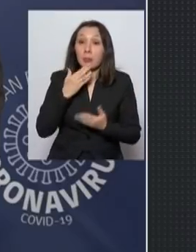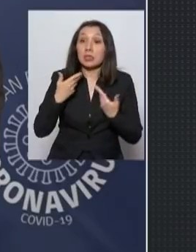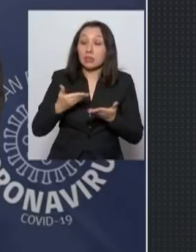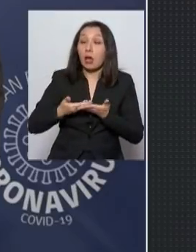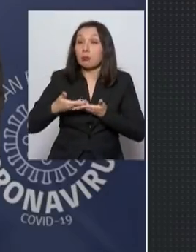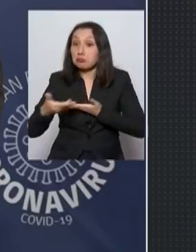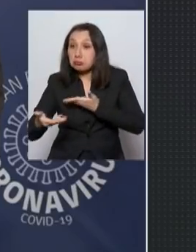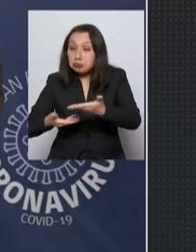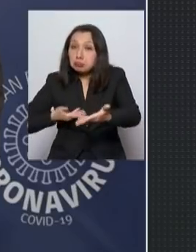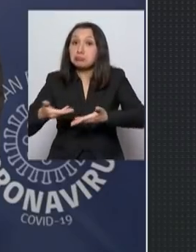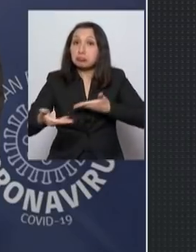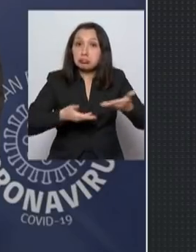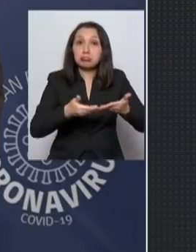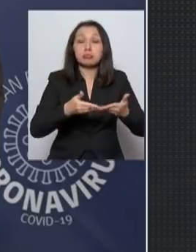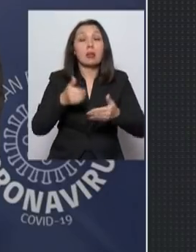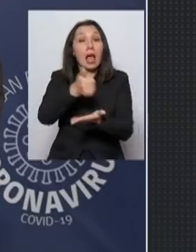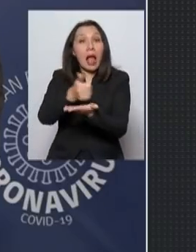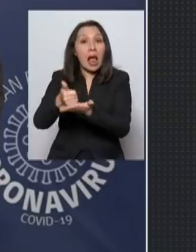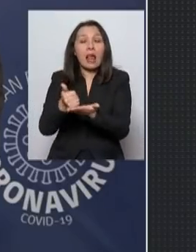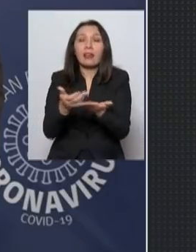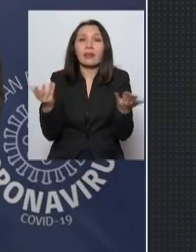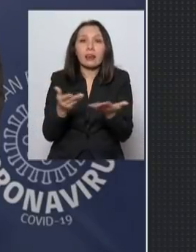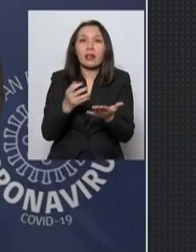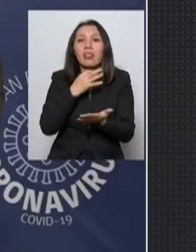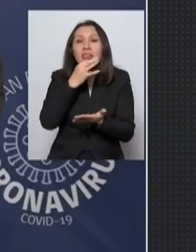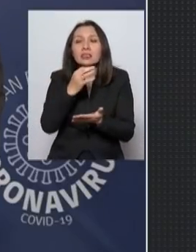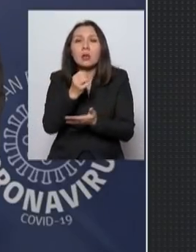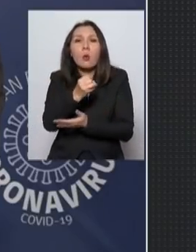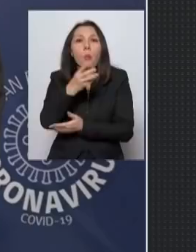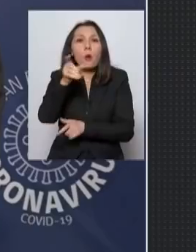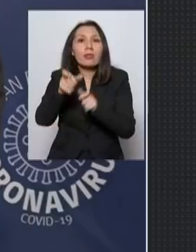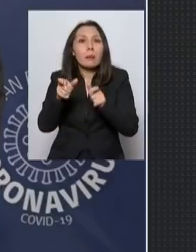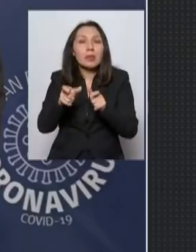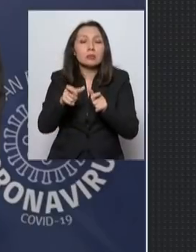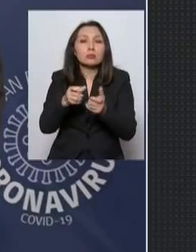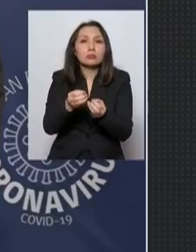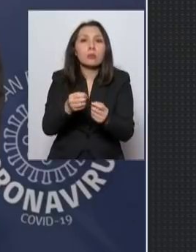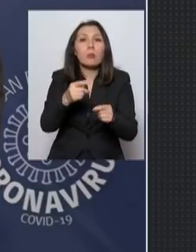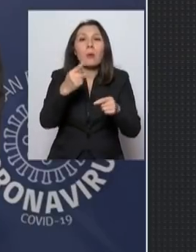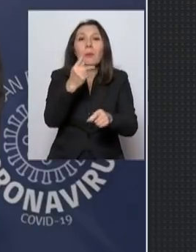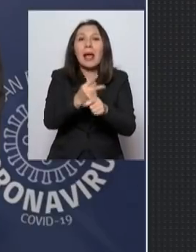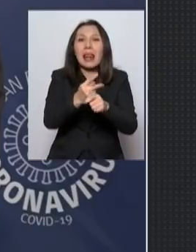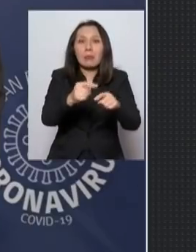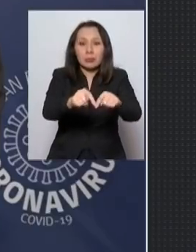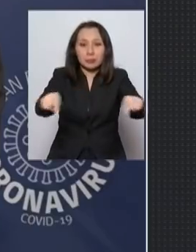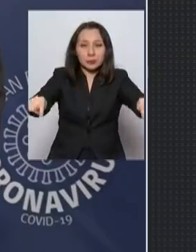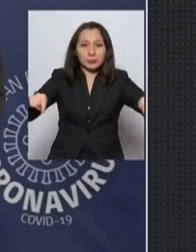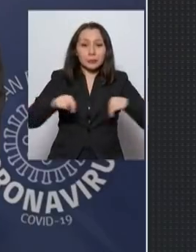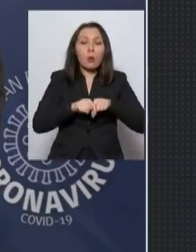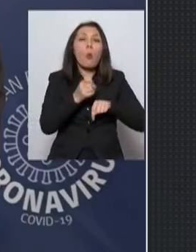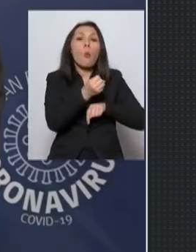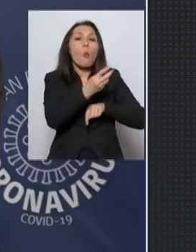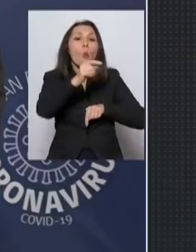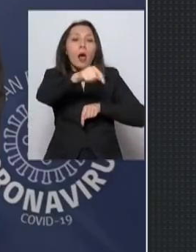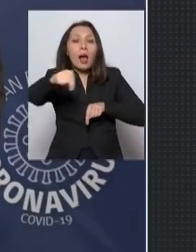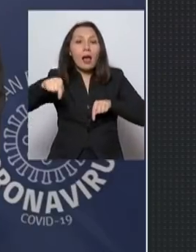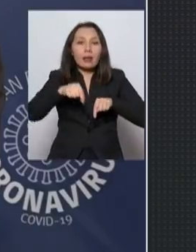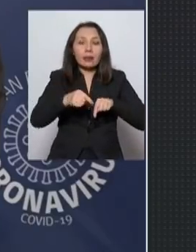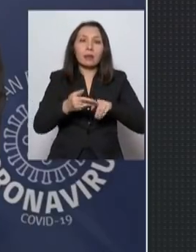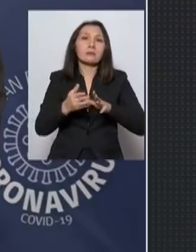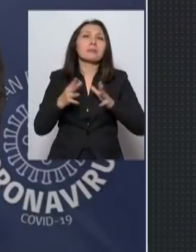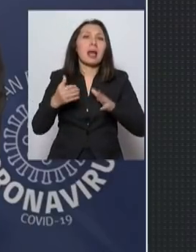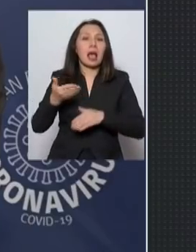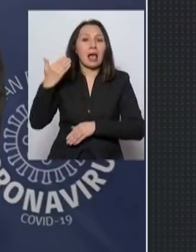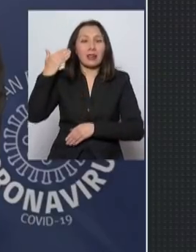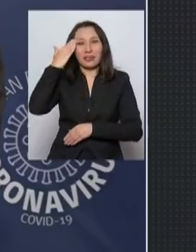varios alcaldes es concentración de casos por kilómetro cuadrado, más que como se mostró